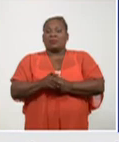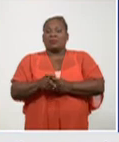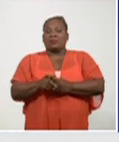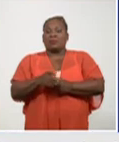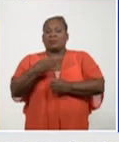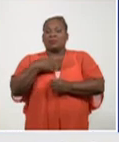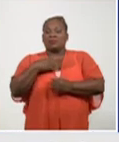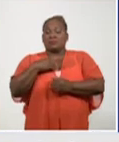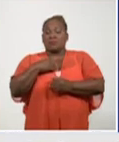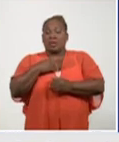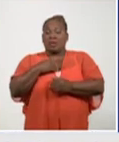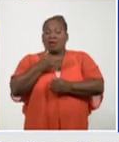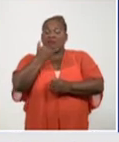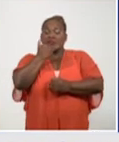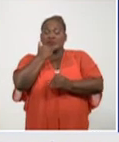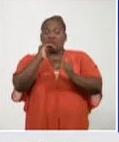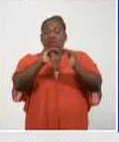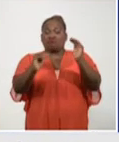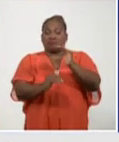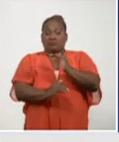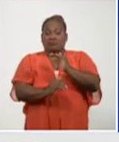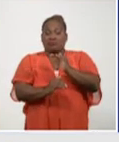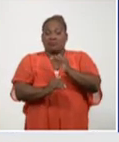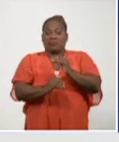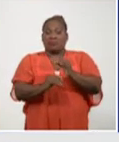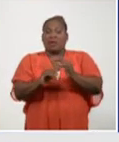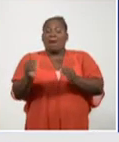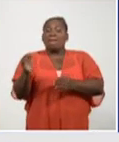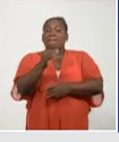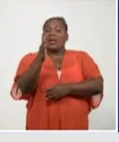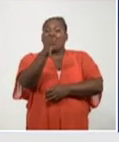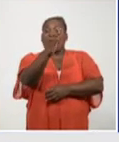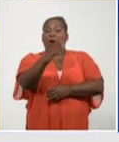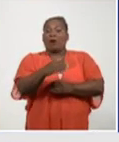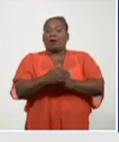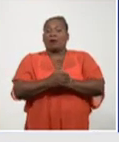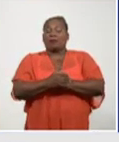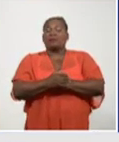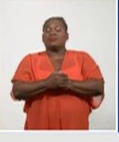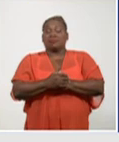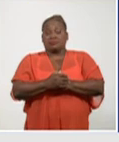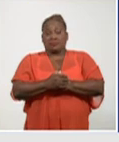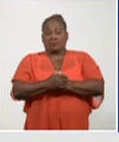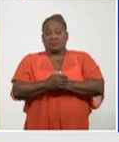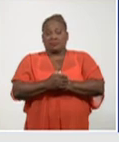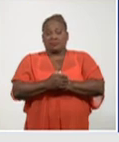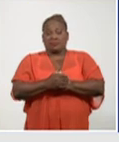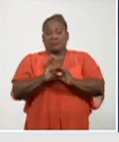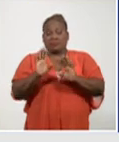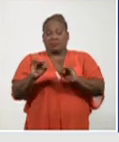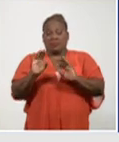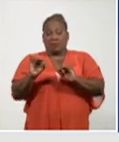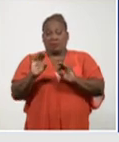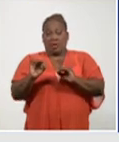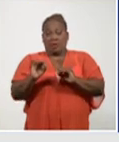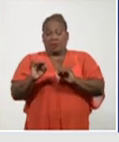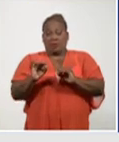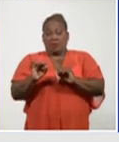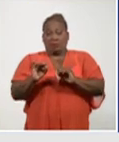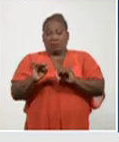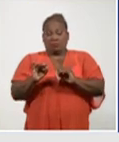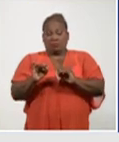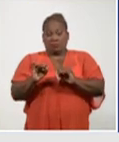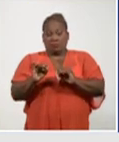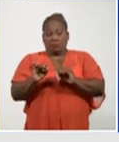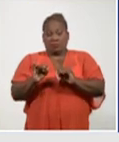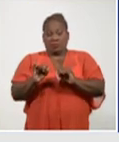tasas inferiores. Y en el caso de Baracoa, realmente estamos hablando, sin restarle importancia, fíjense,